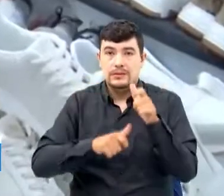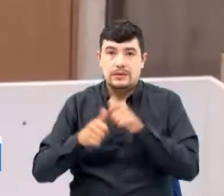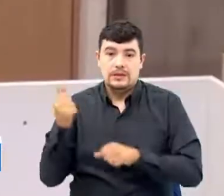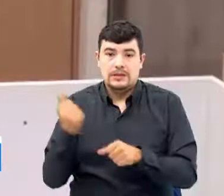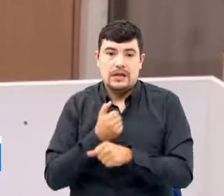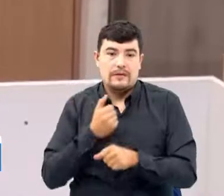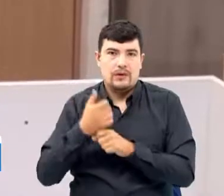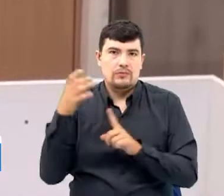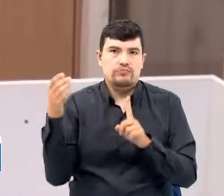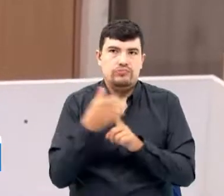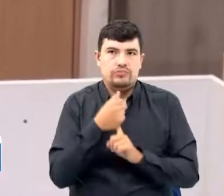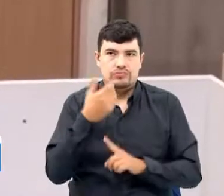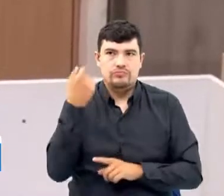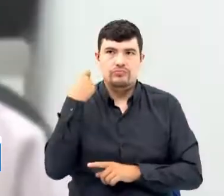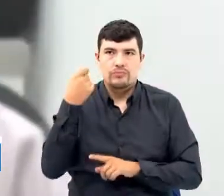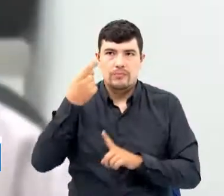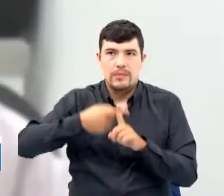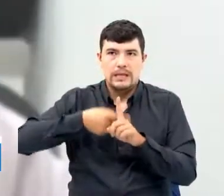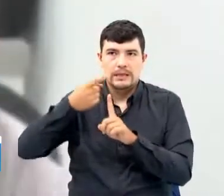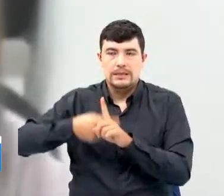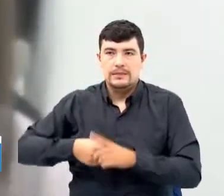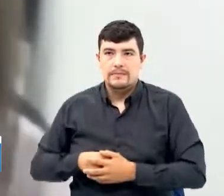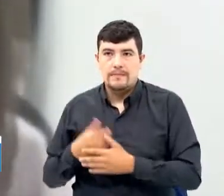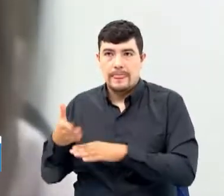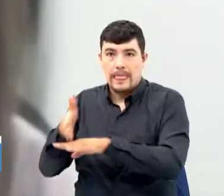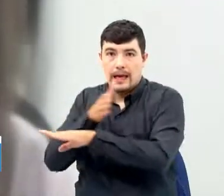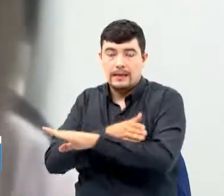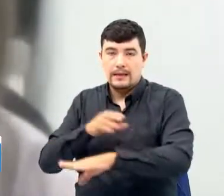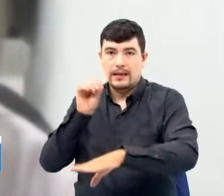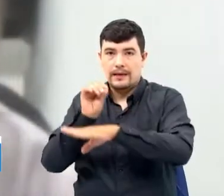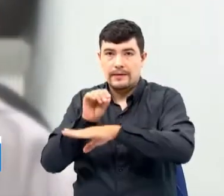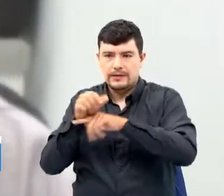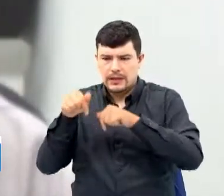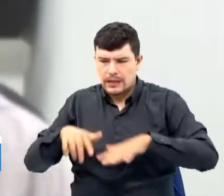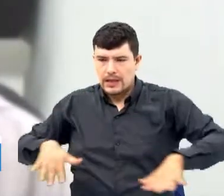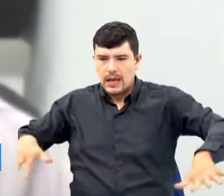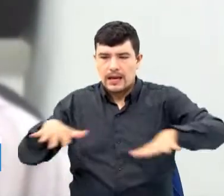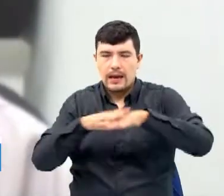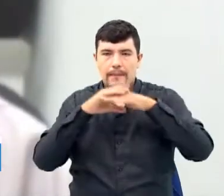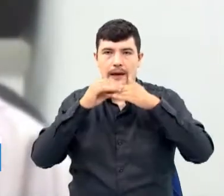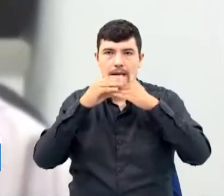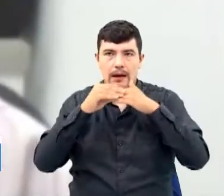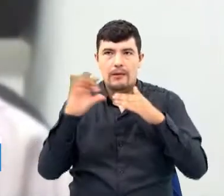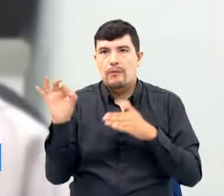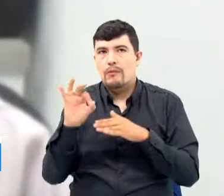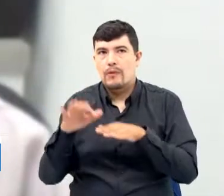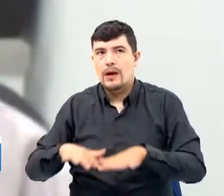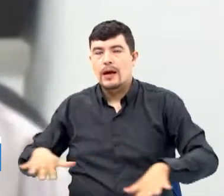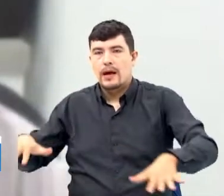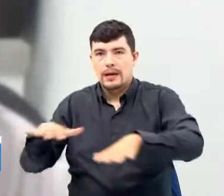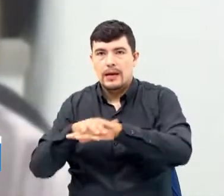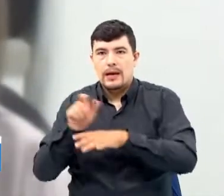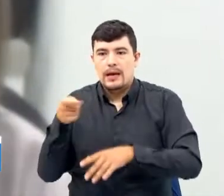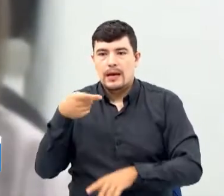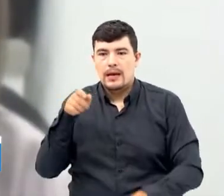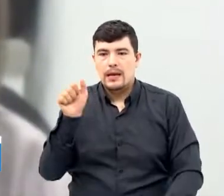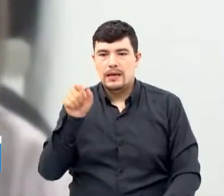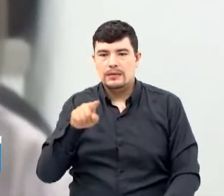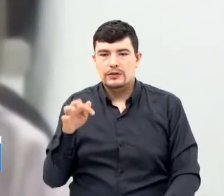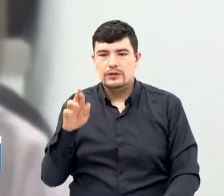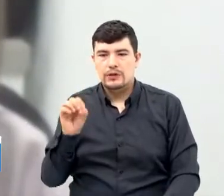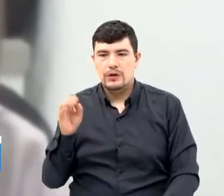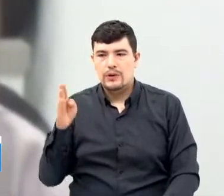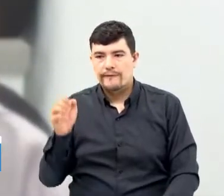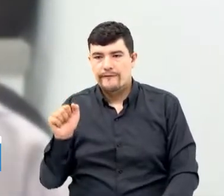últimos meses. Como los que les he mencionado, el sector de panadería, el sector de gastrobar y por supuesto